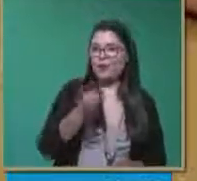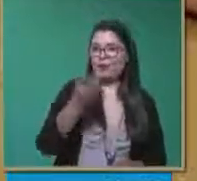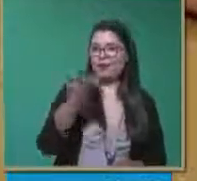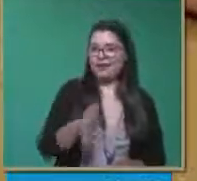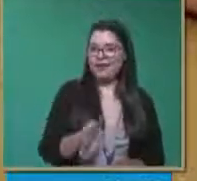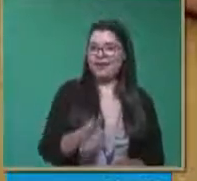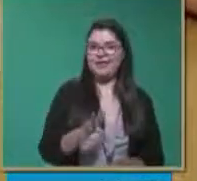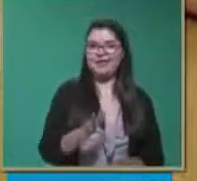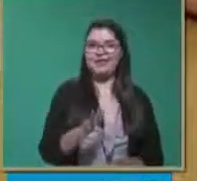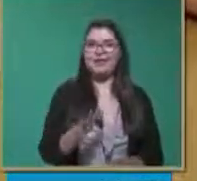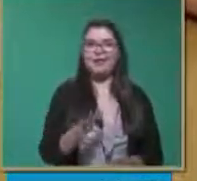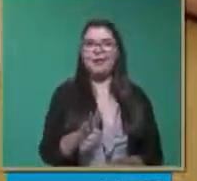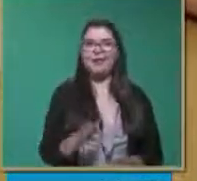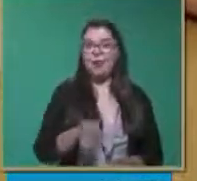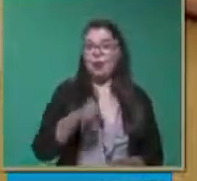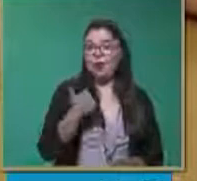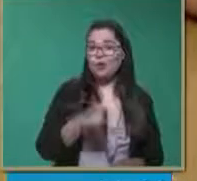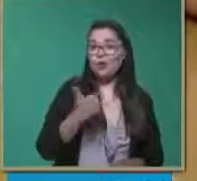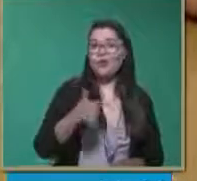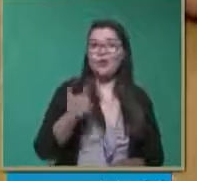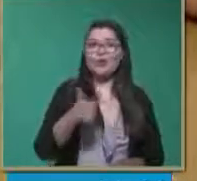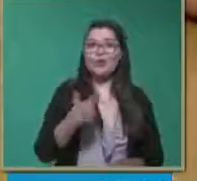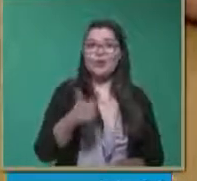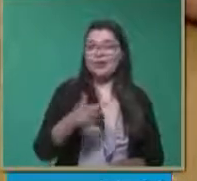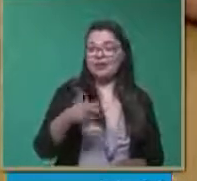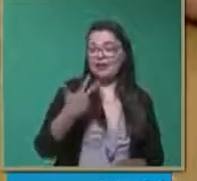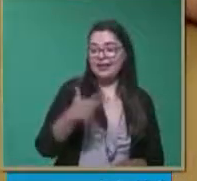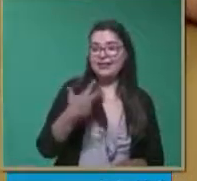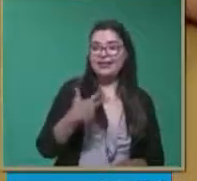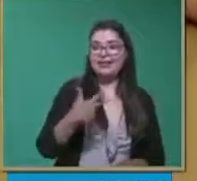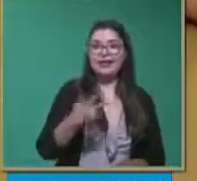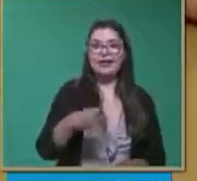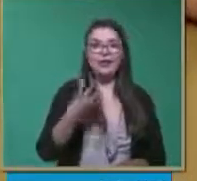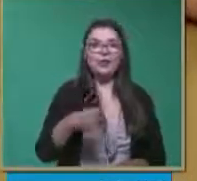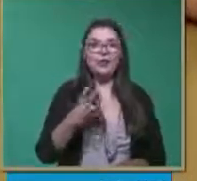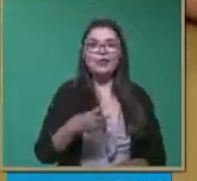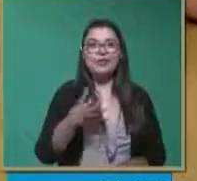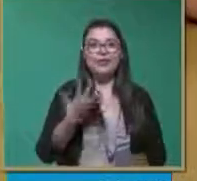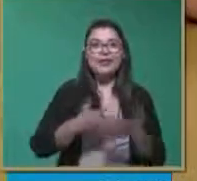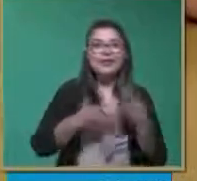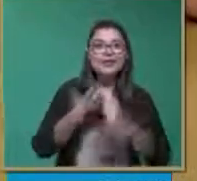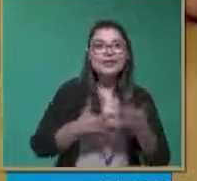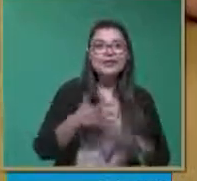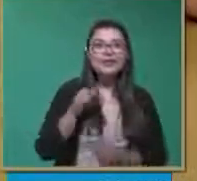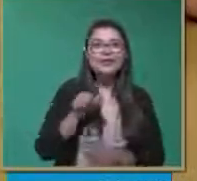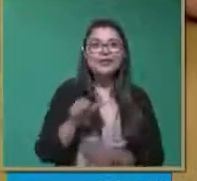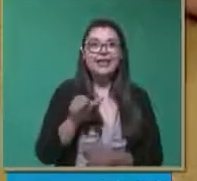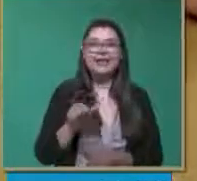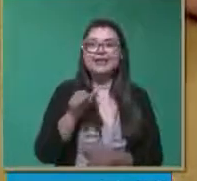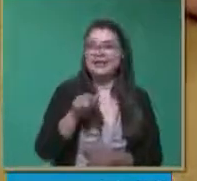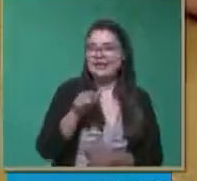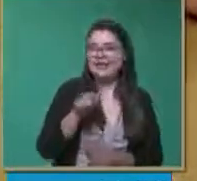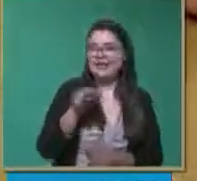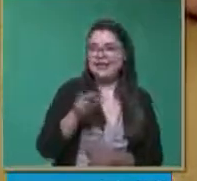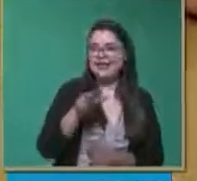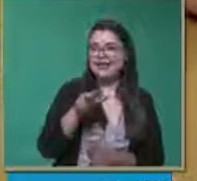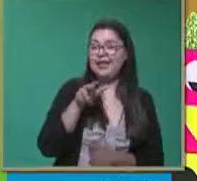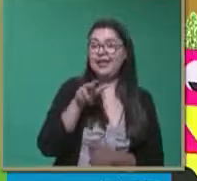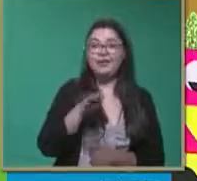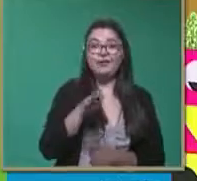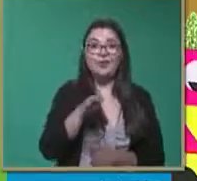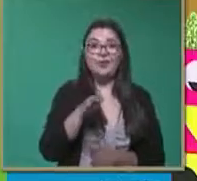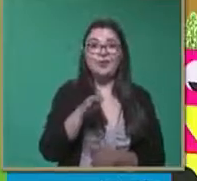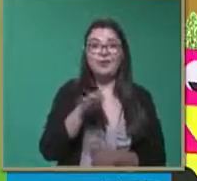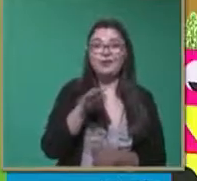9, 10, 11, 12, 13, 14, 15, 16, 17,